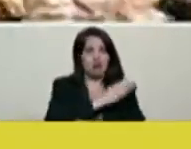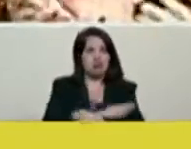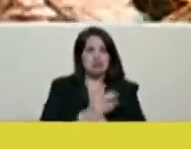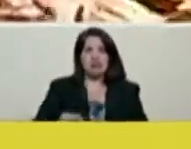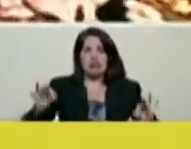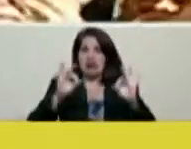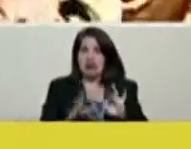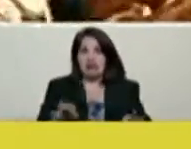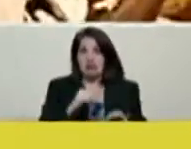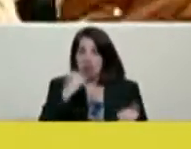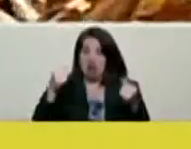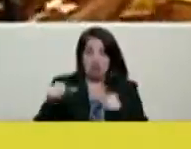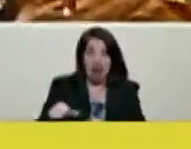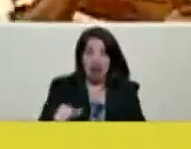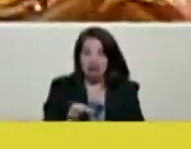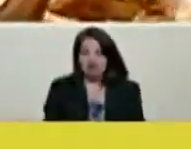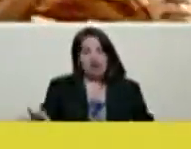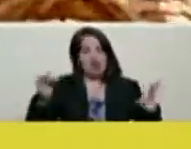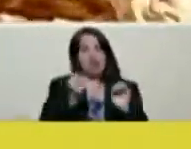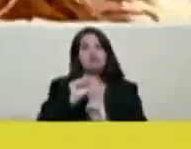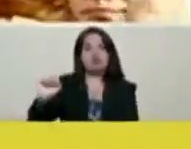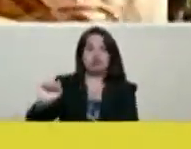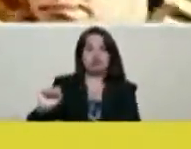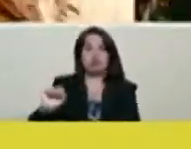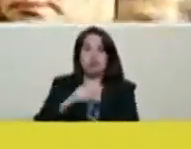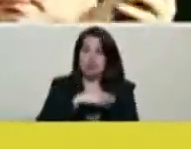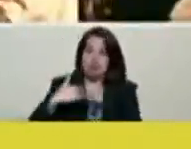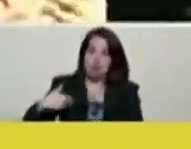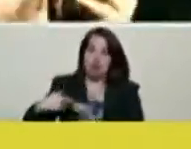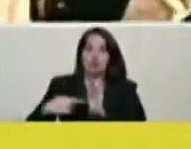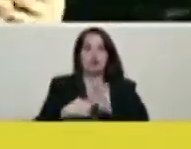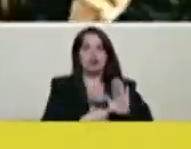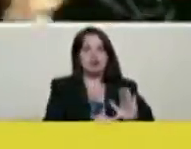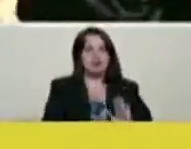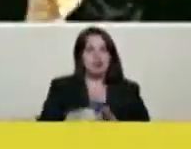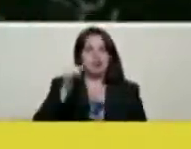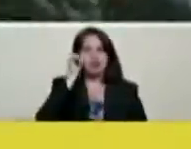las malas, nada. Yo quiero presentar unos videos.